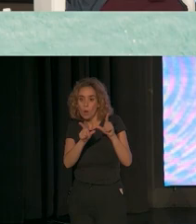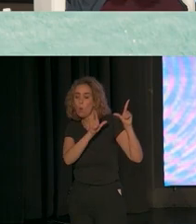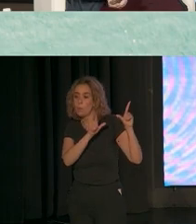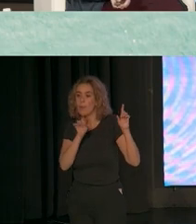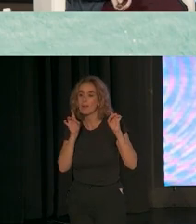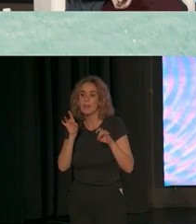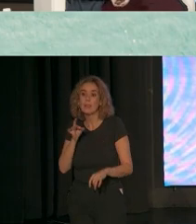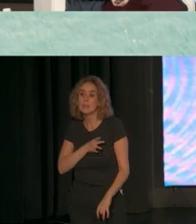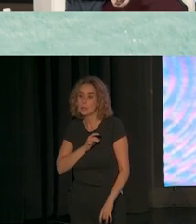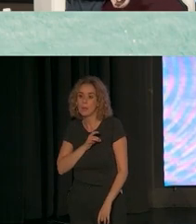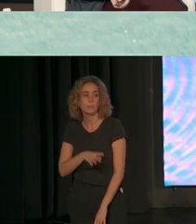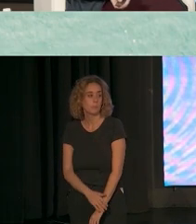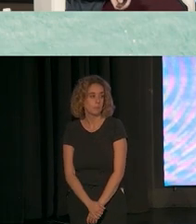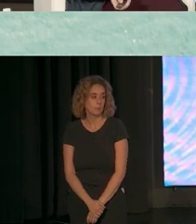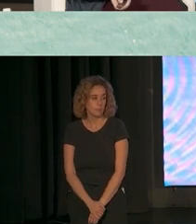Chile,